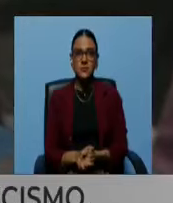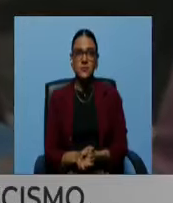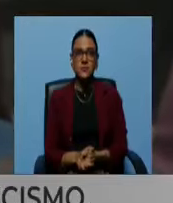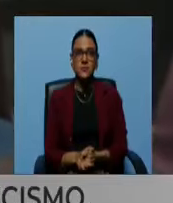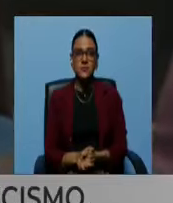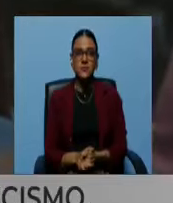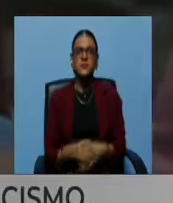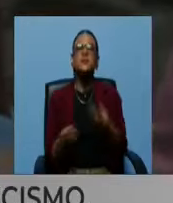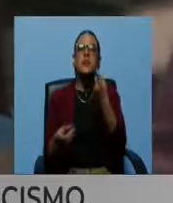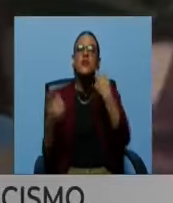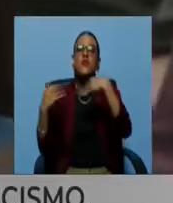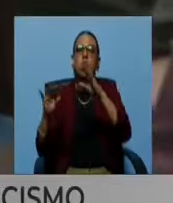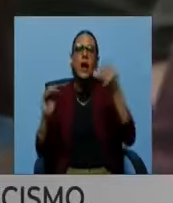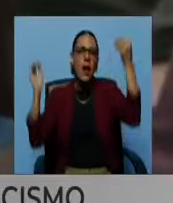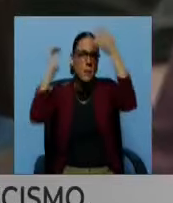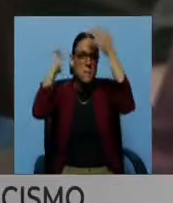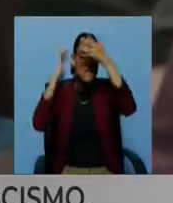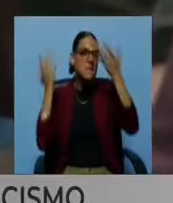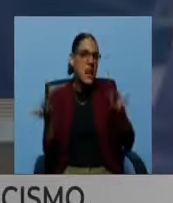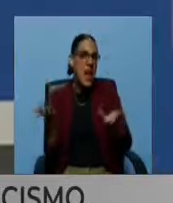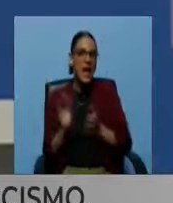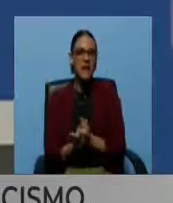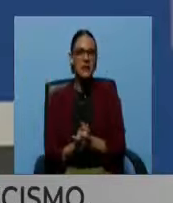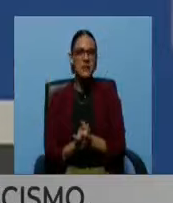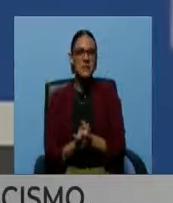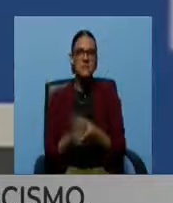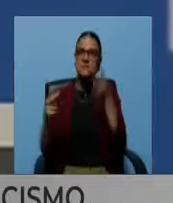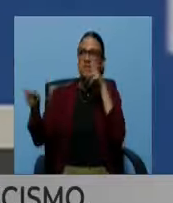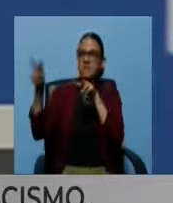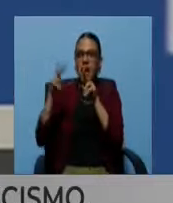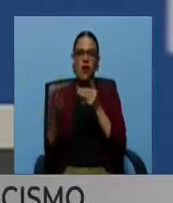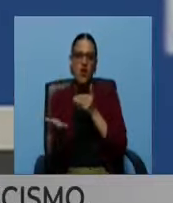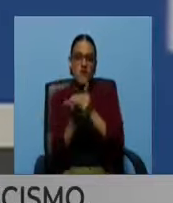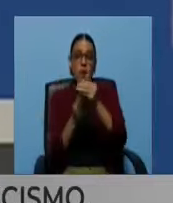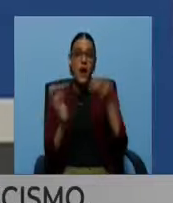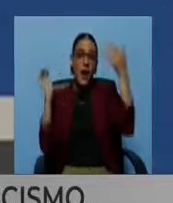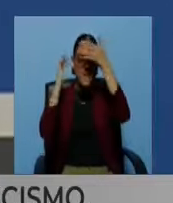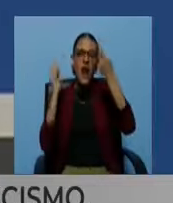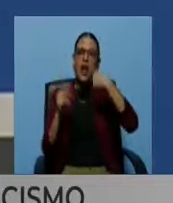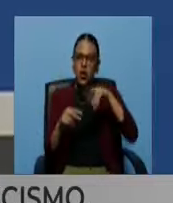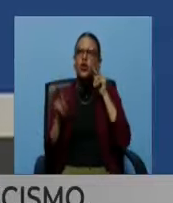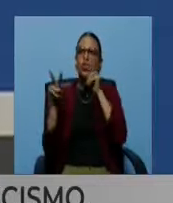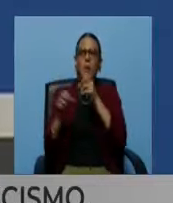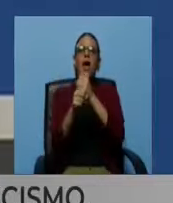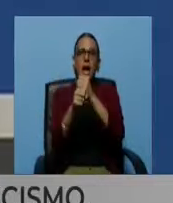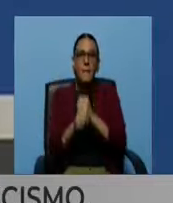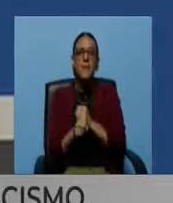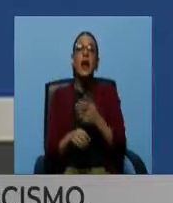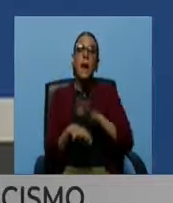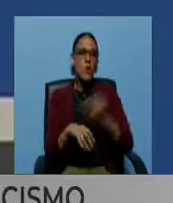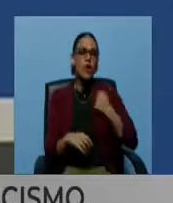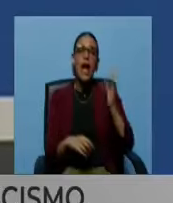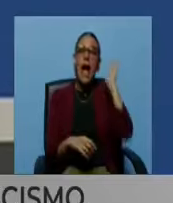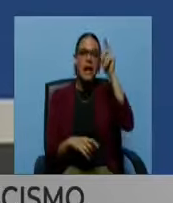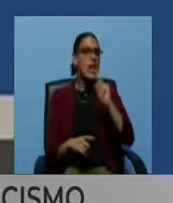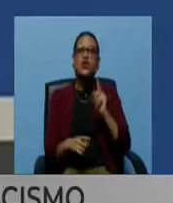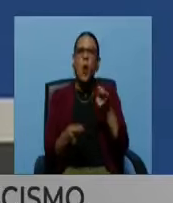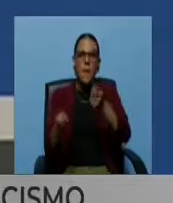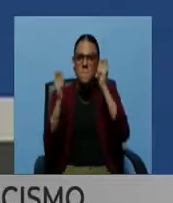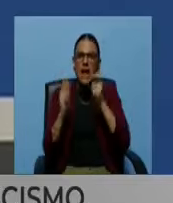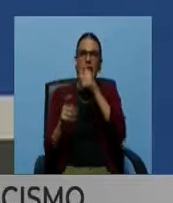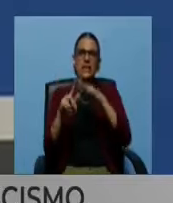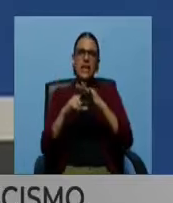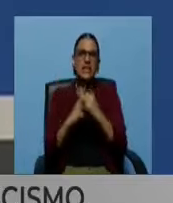Fuera Milei, lo veremos, lo veremos. El pueblo de Argentina lo merece. El pueblo de Argentina